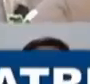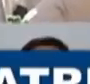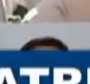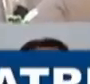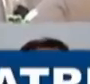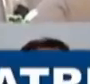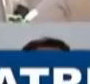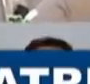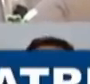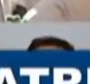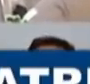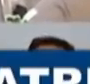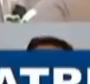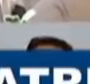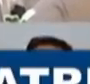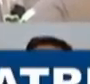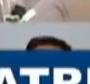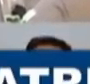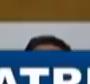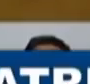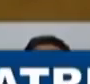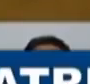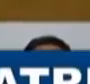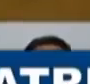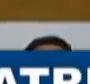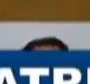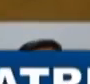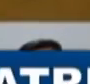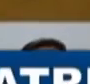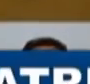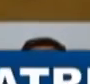de centro izquierda, sin por supuesto la Democracia